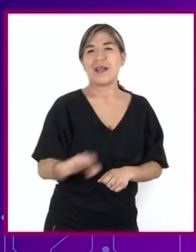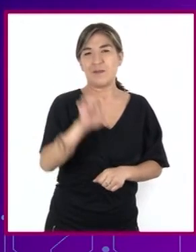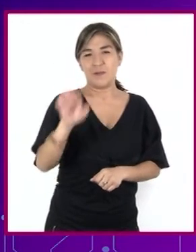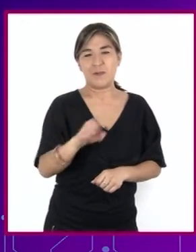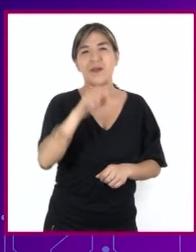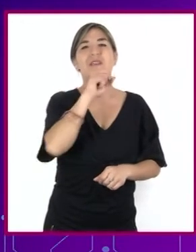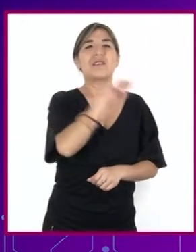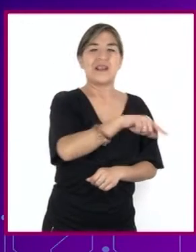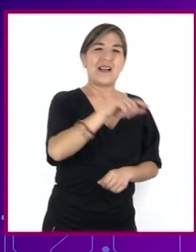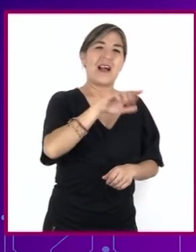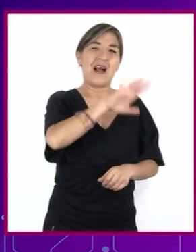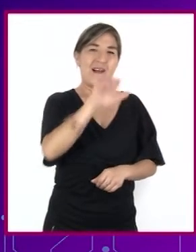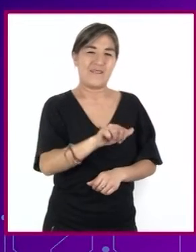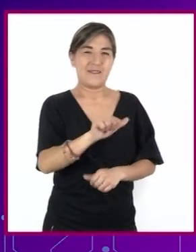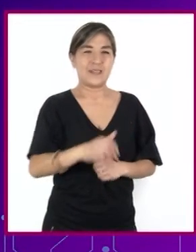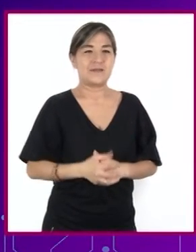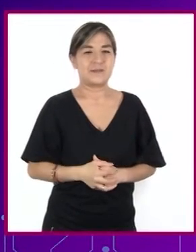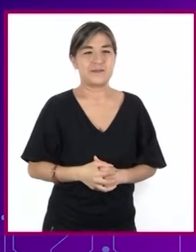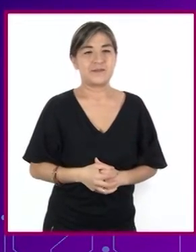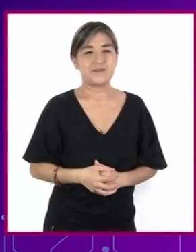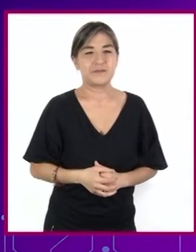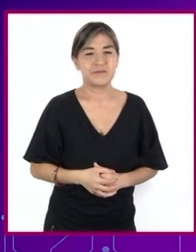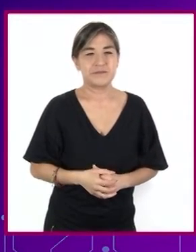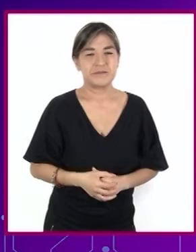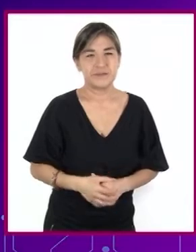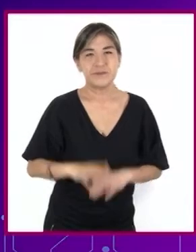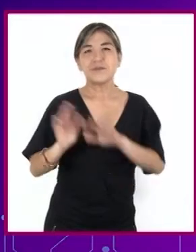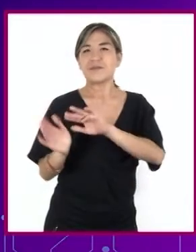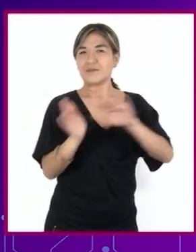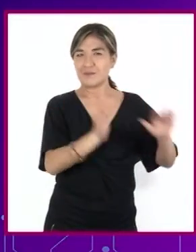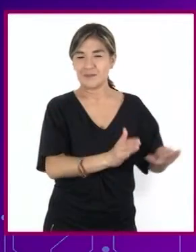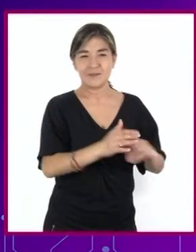los africanos. Por otro lado,